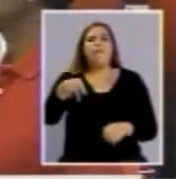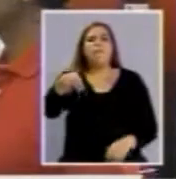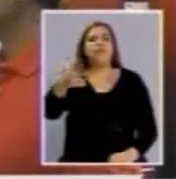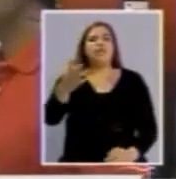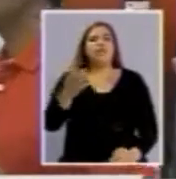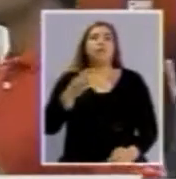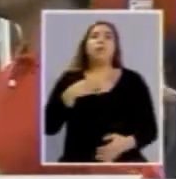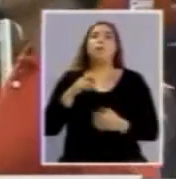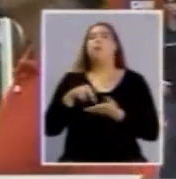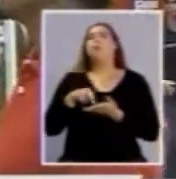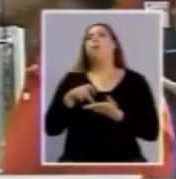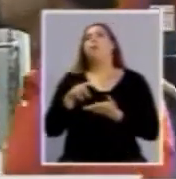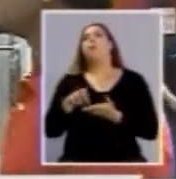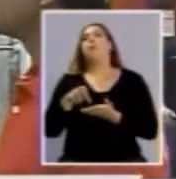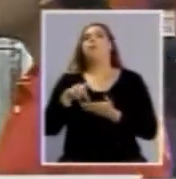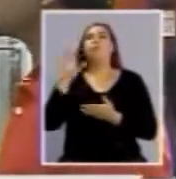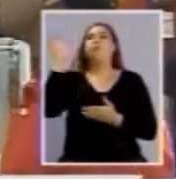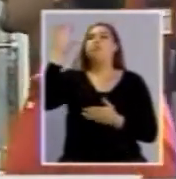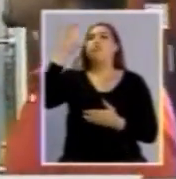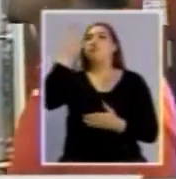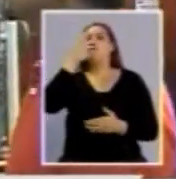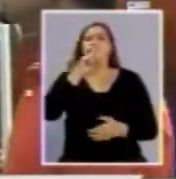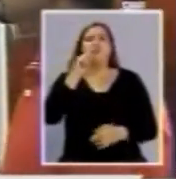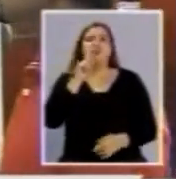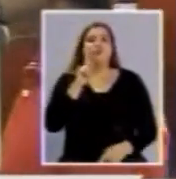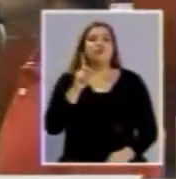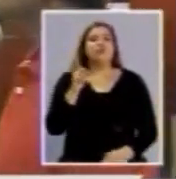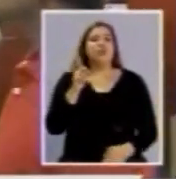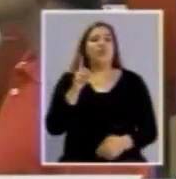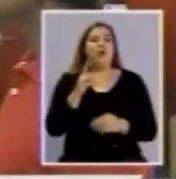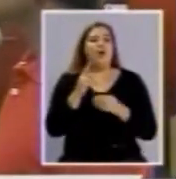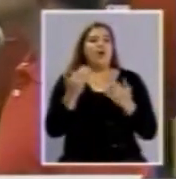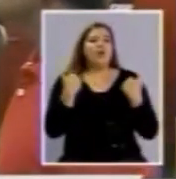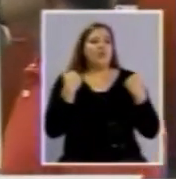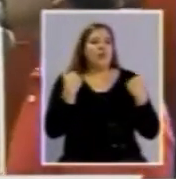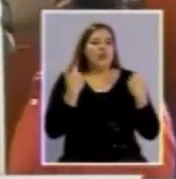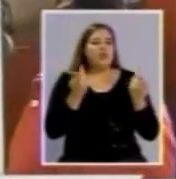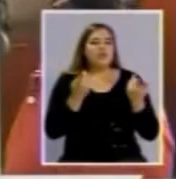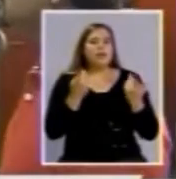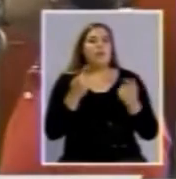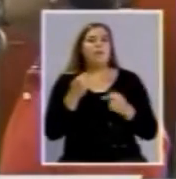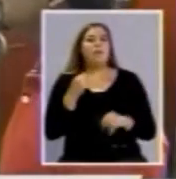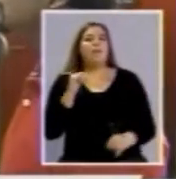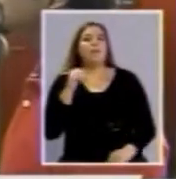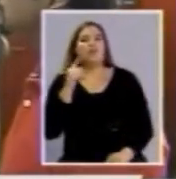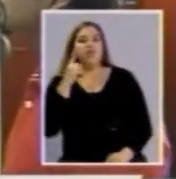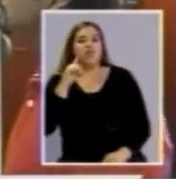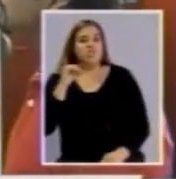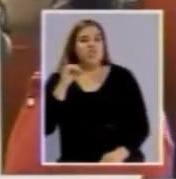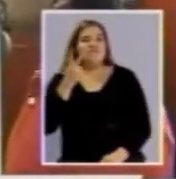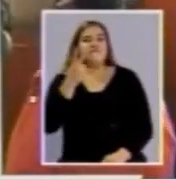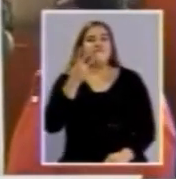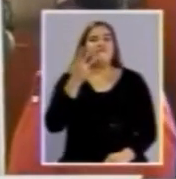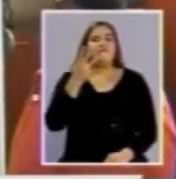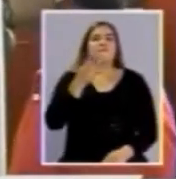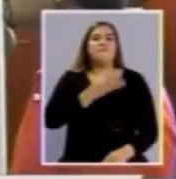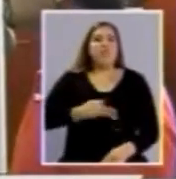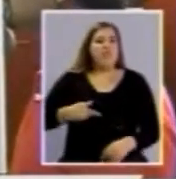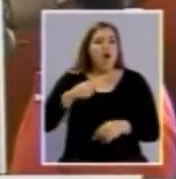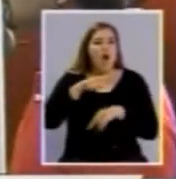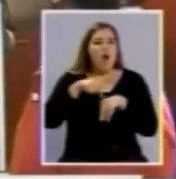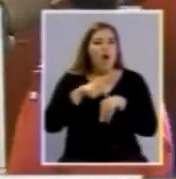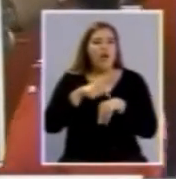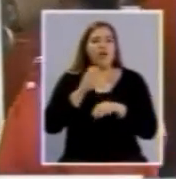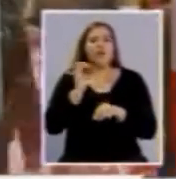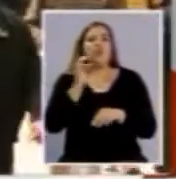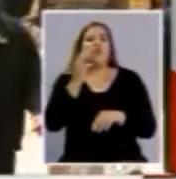a turistear, a chalupear por ahí, no tiene ningún sentido en educación física. Pero, por ejemplo, ¿media hora, 20 minutos a un